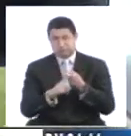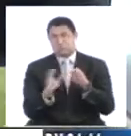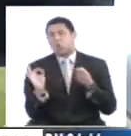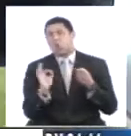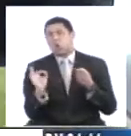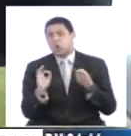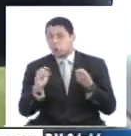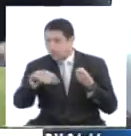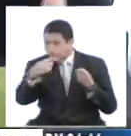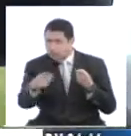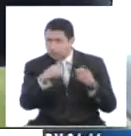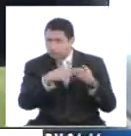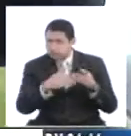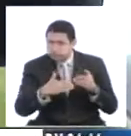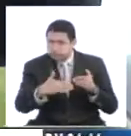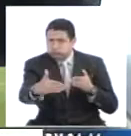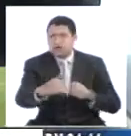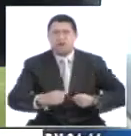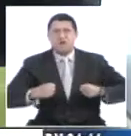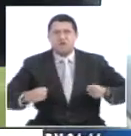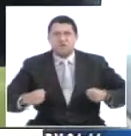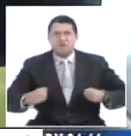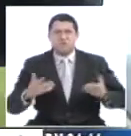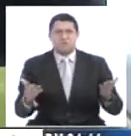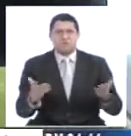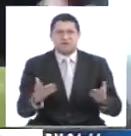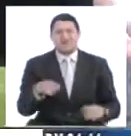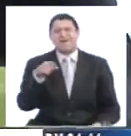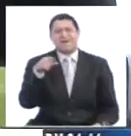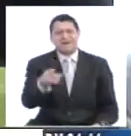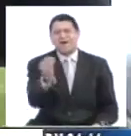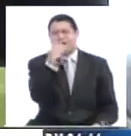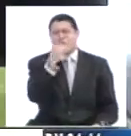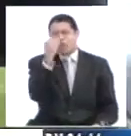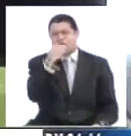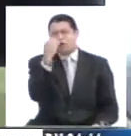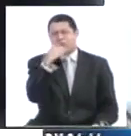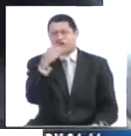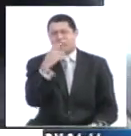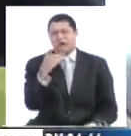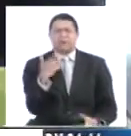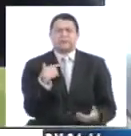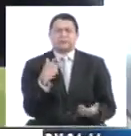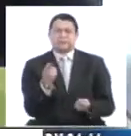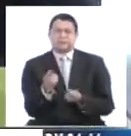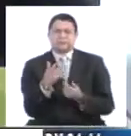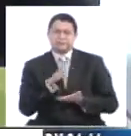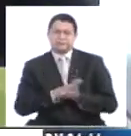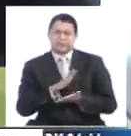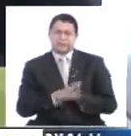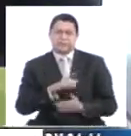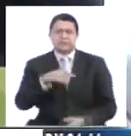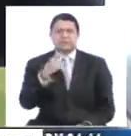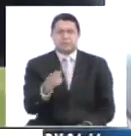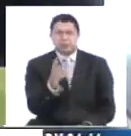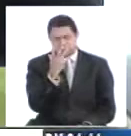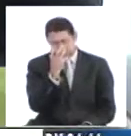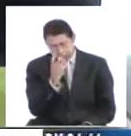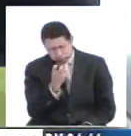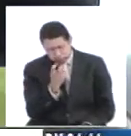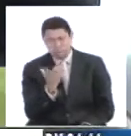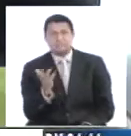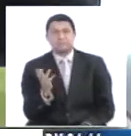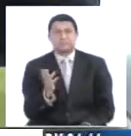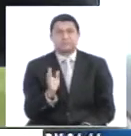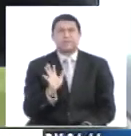qué pasó del ine adelante empezó engordo porque porque utilizó la comida como esa aula escape para manejarse durante durante ese período de luto